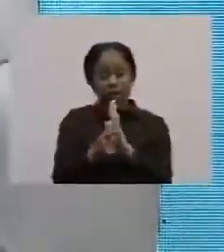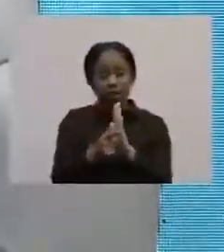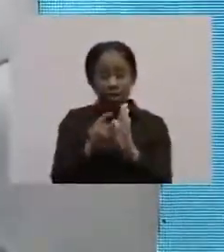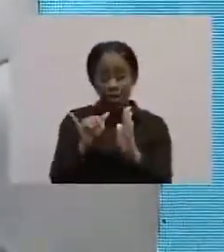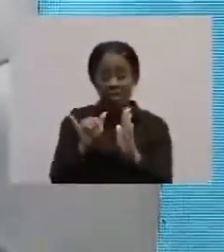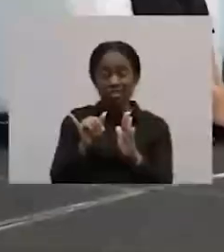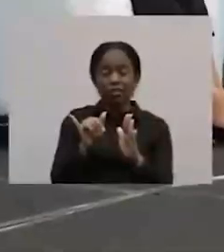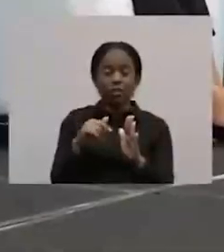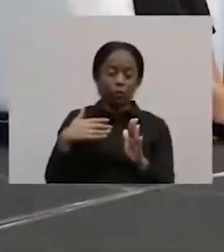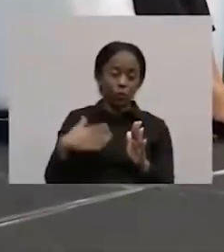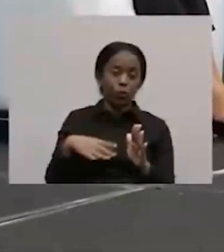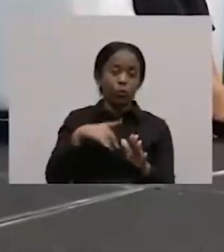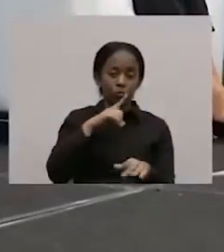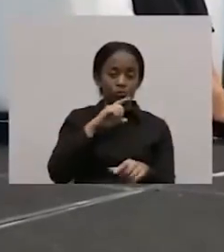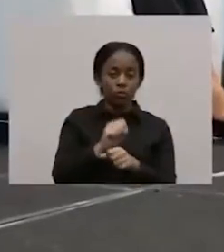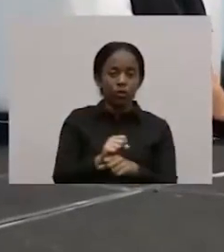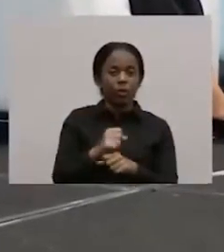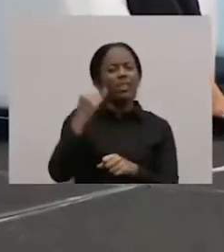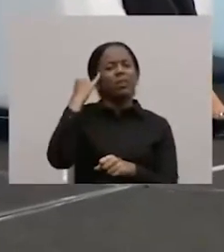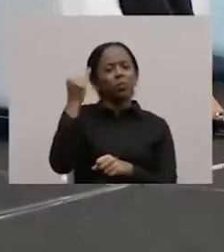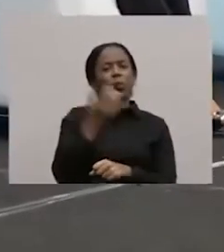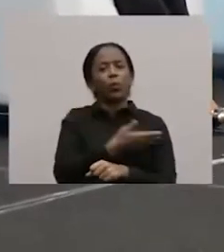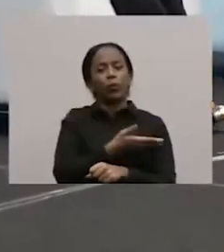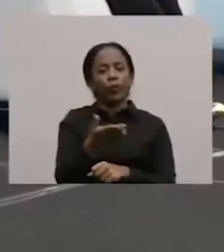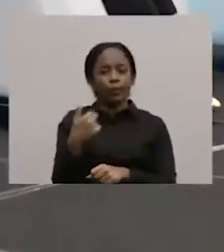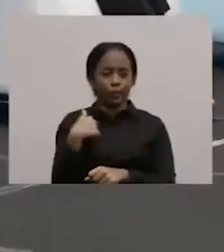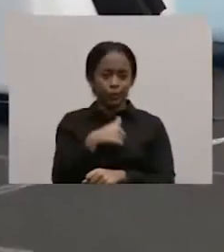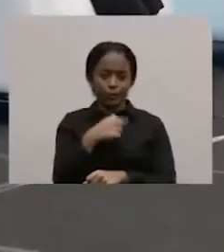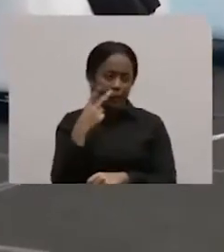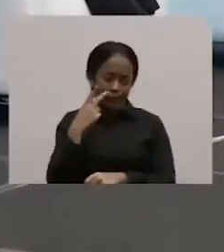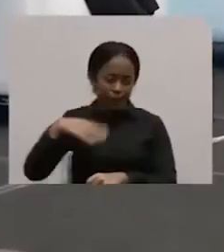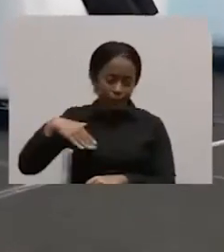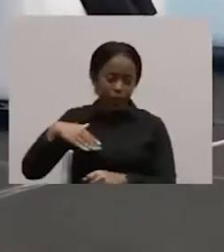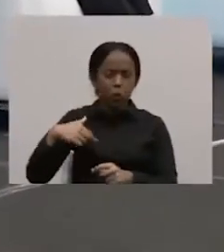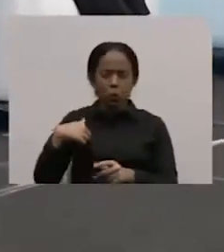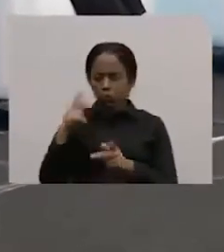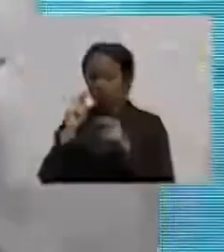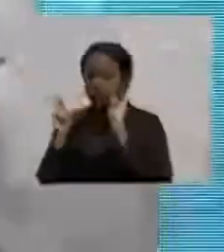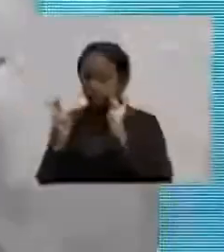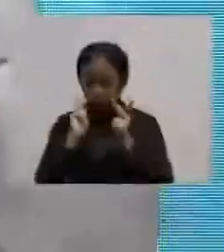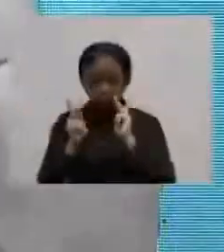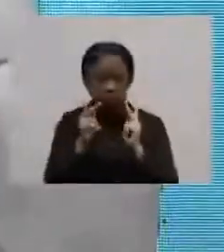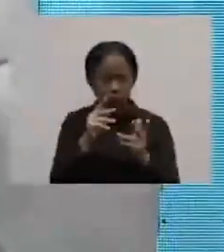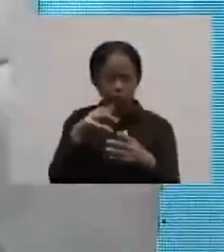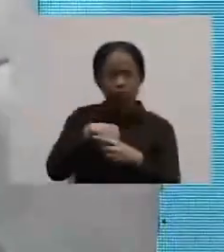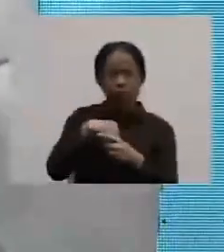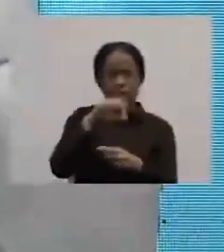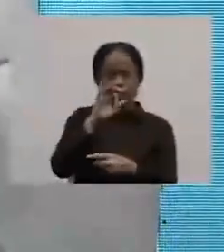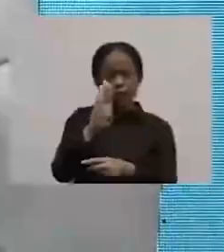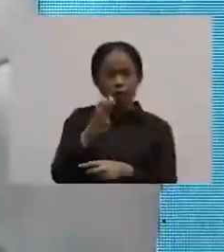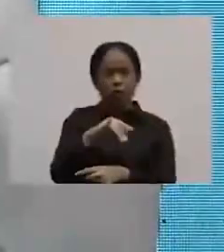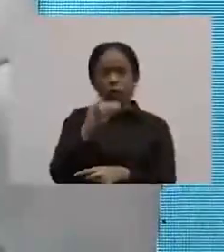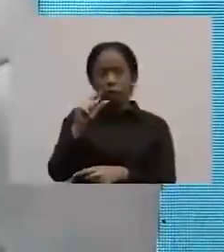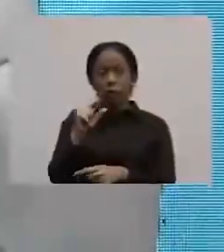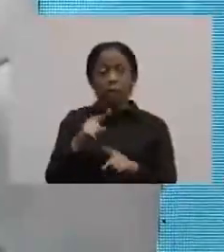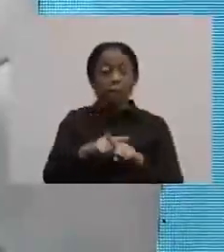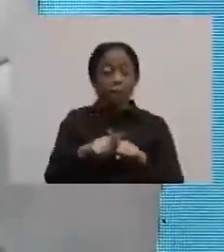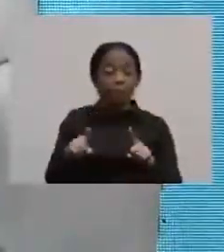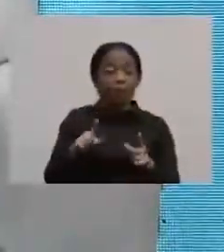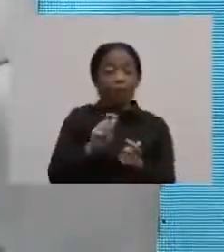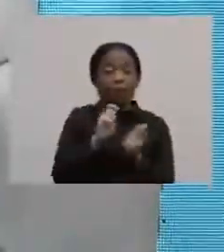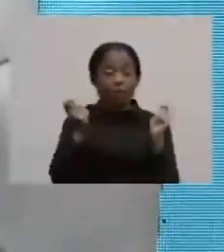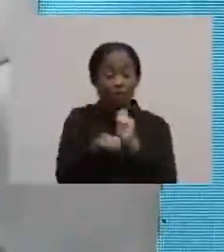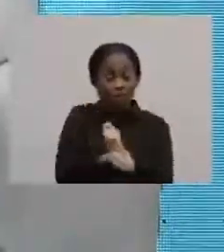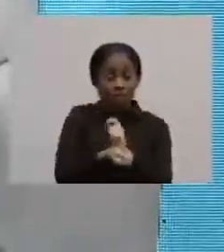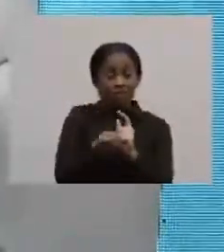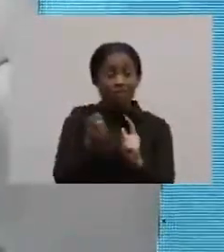ustedes lo que ocurre. Todavía nosotros no hemos visto eso. Hemos visto cosas en las redes sociales. Hemos visto momentos, pero te convierte en